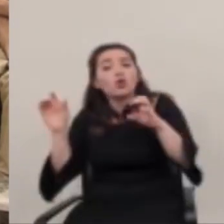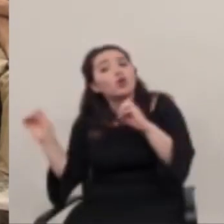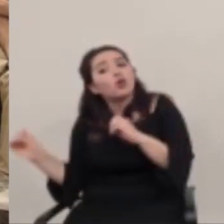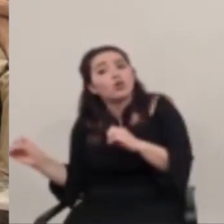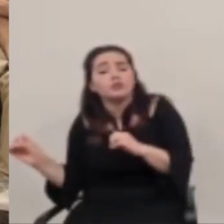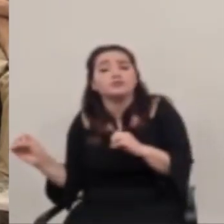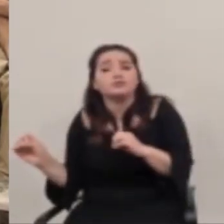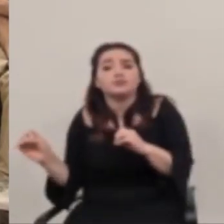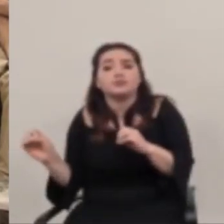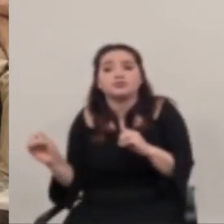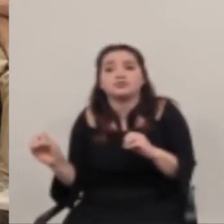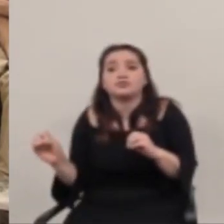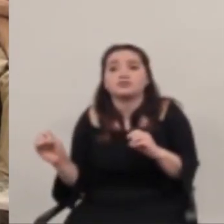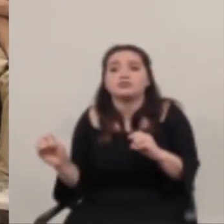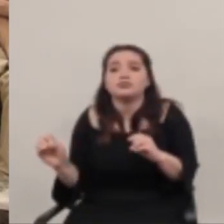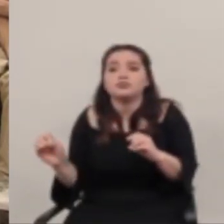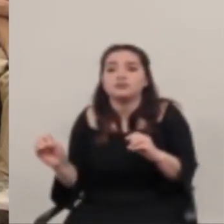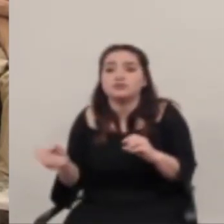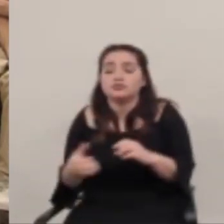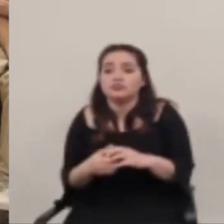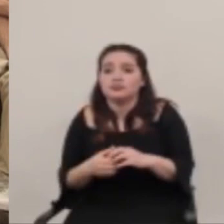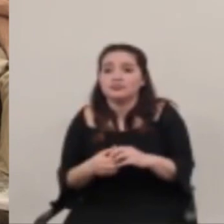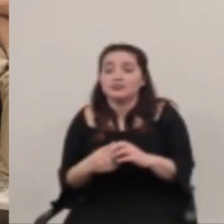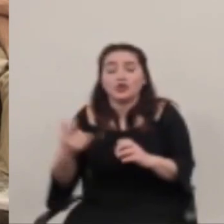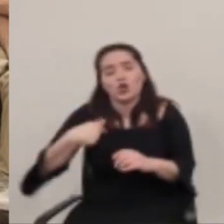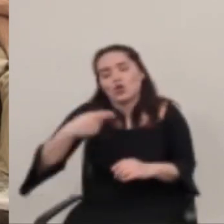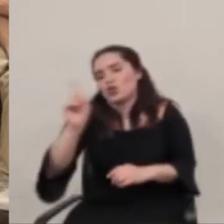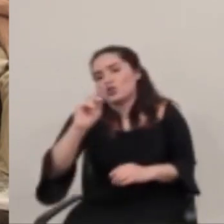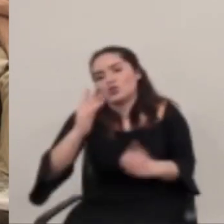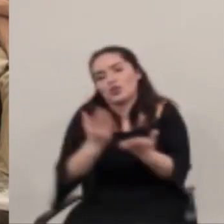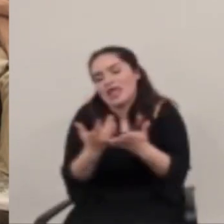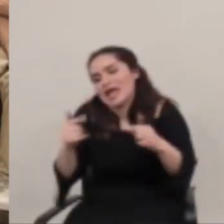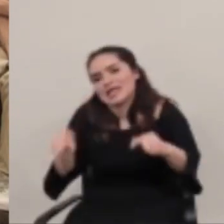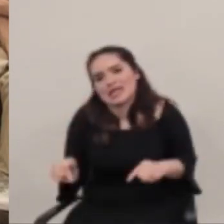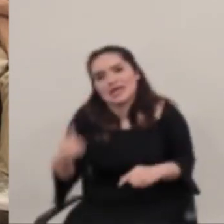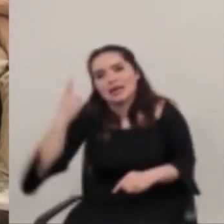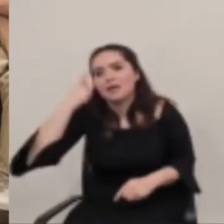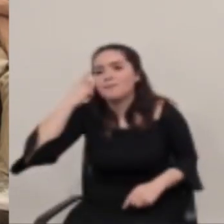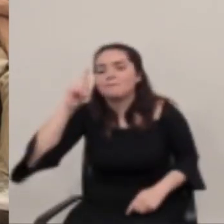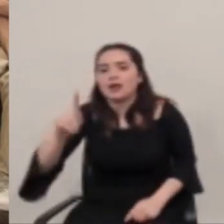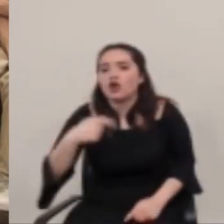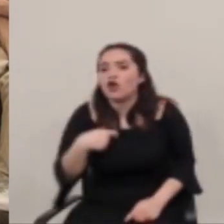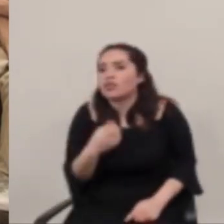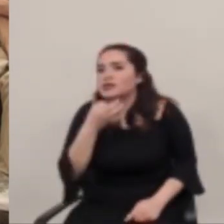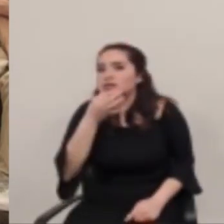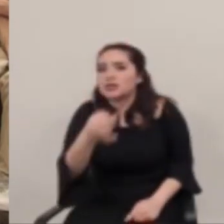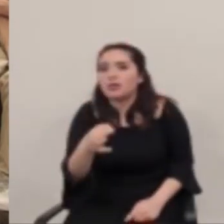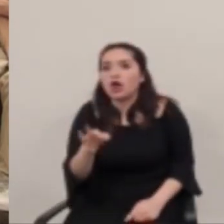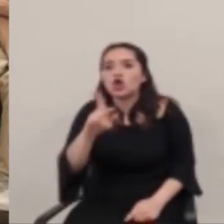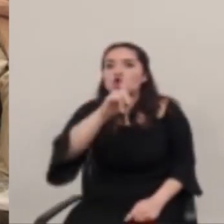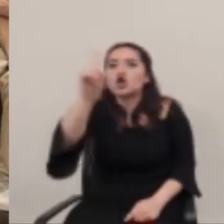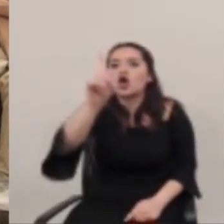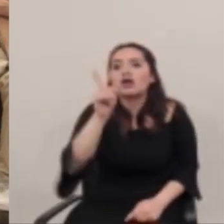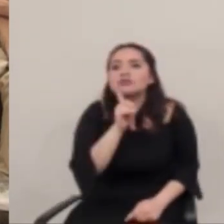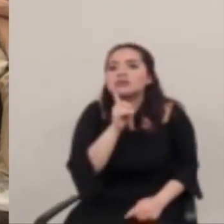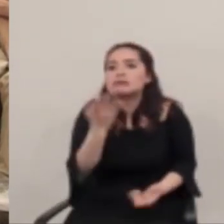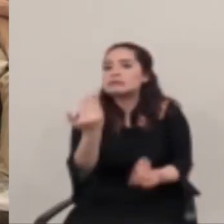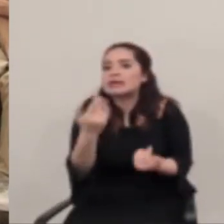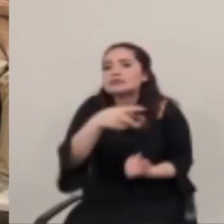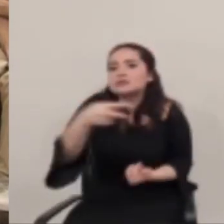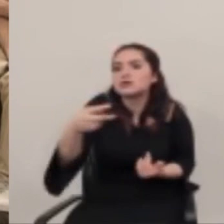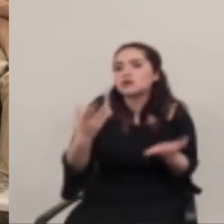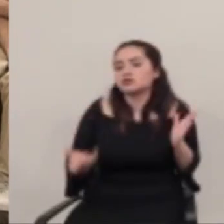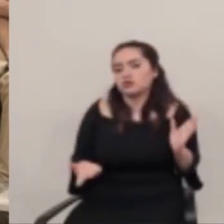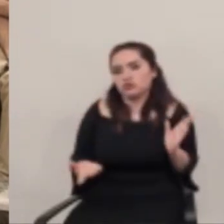que yo no estudié aquí, por eso me falta el espíritu, o los terminamos también asexuando, porque son angelitos, entonces esa es otra cosa, como